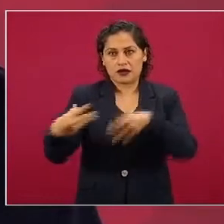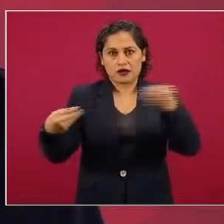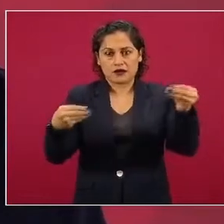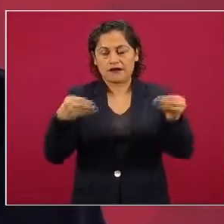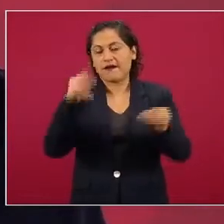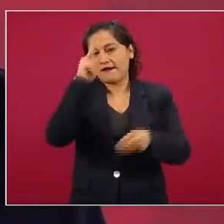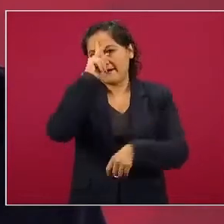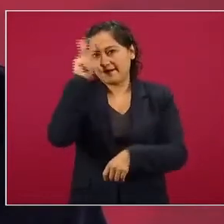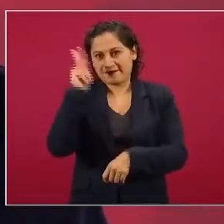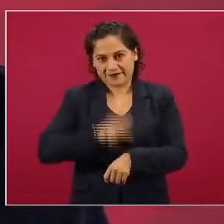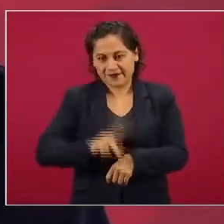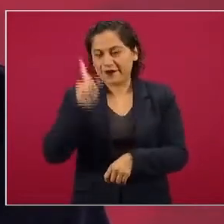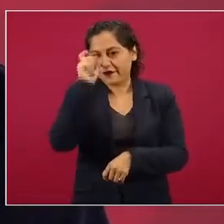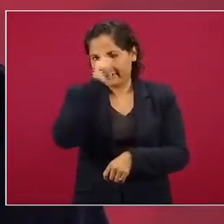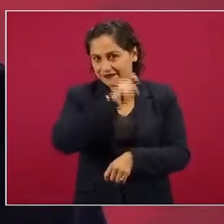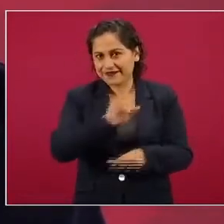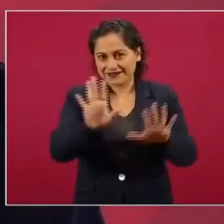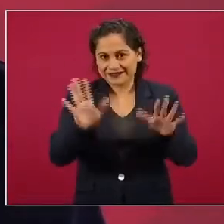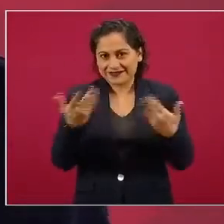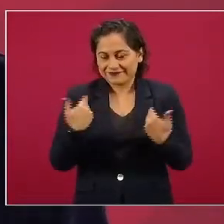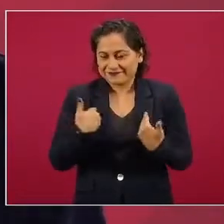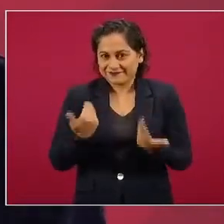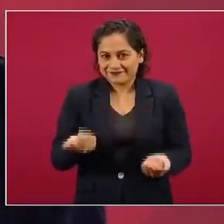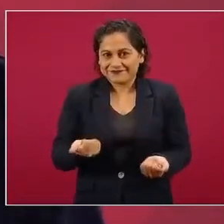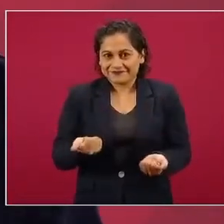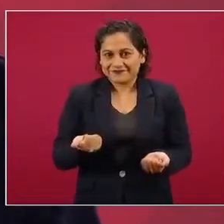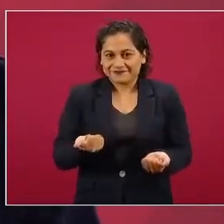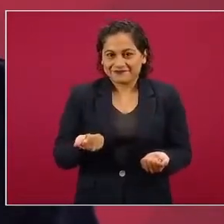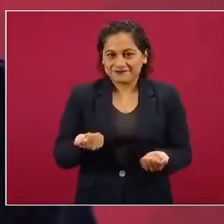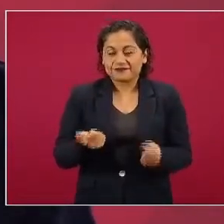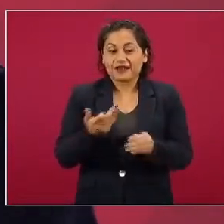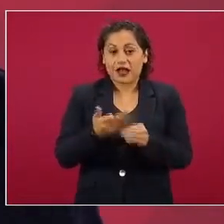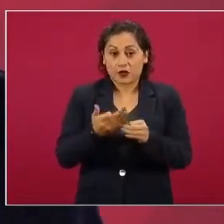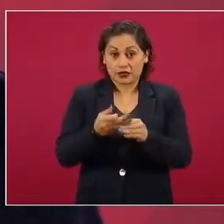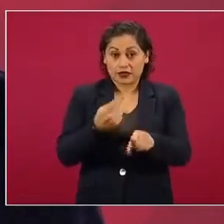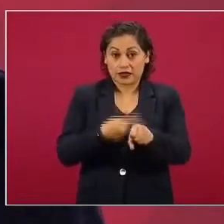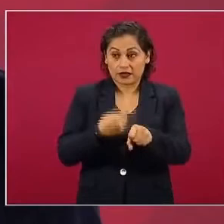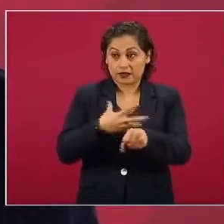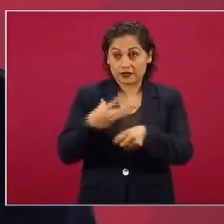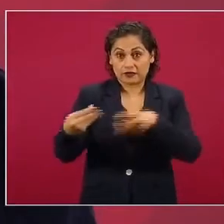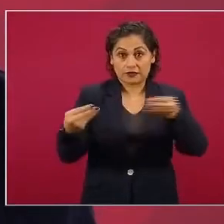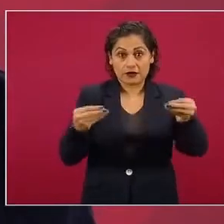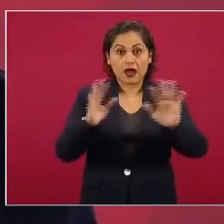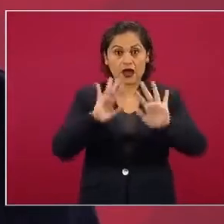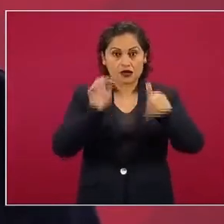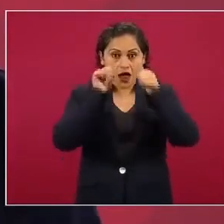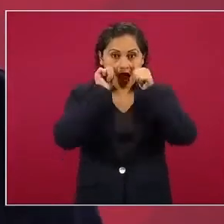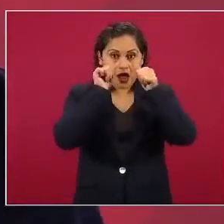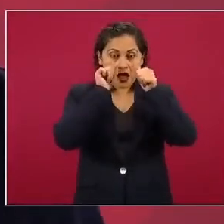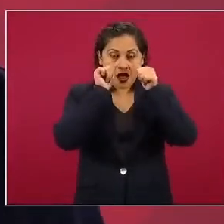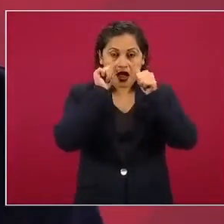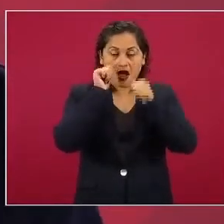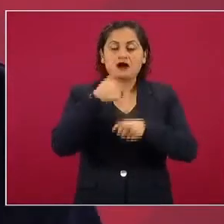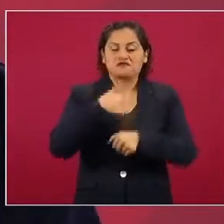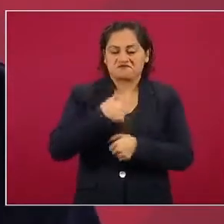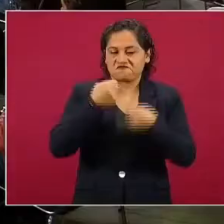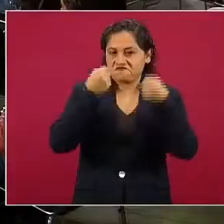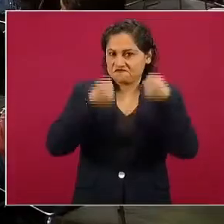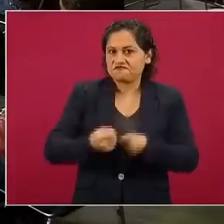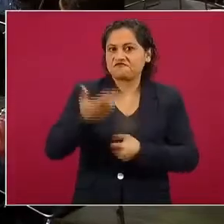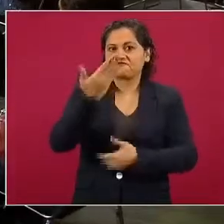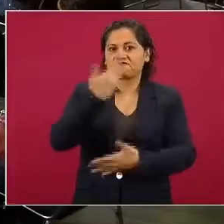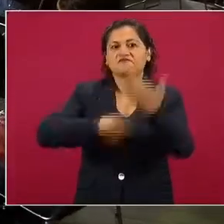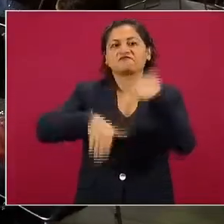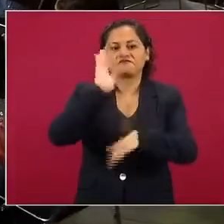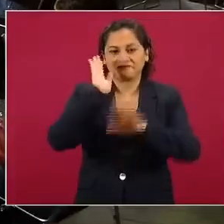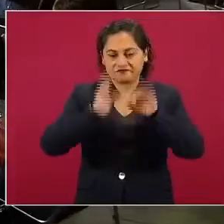Ya el enfrentar la crisis ya lo estamos haciendo y va a salir el país, ahí no tengo